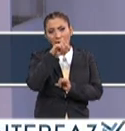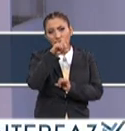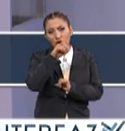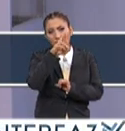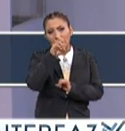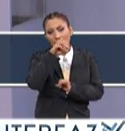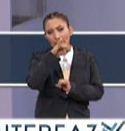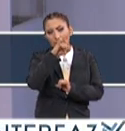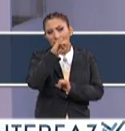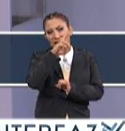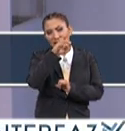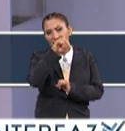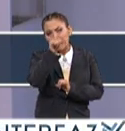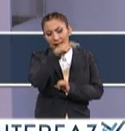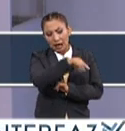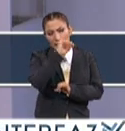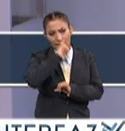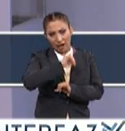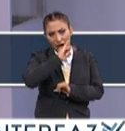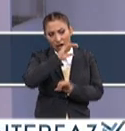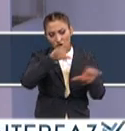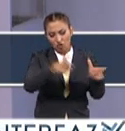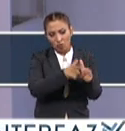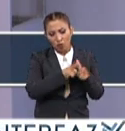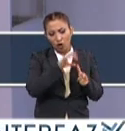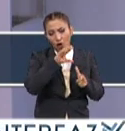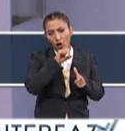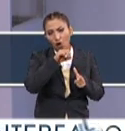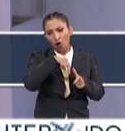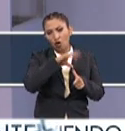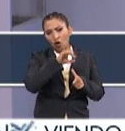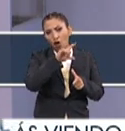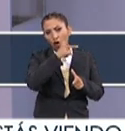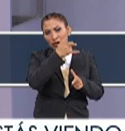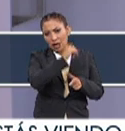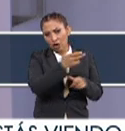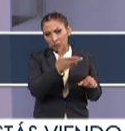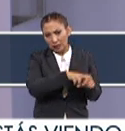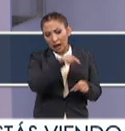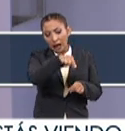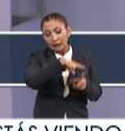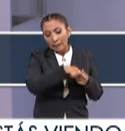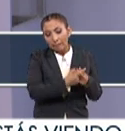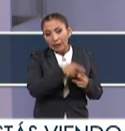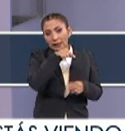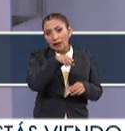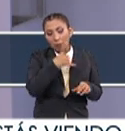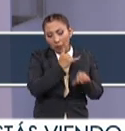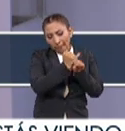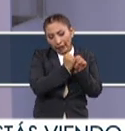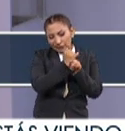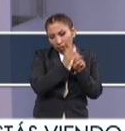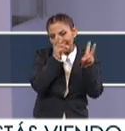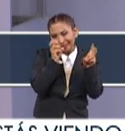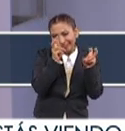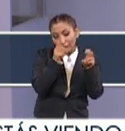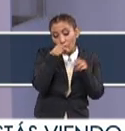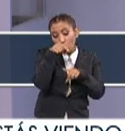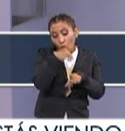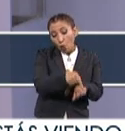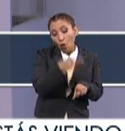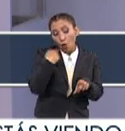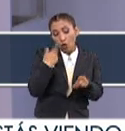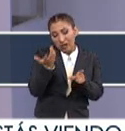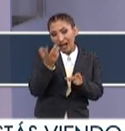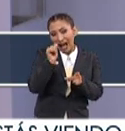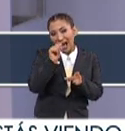le digo, es el jefe de oncología en el hospital, está empezando a hacer un estudio sobre uno de